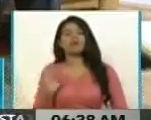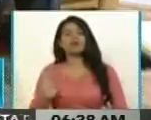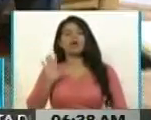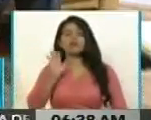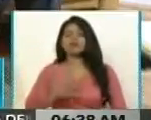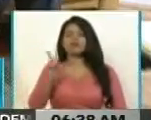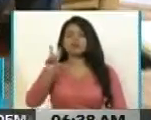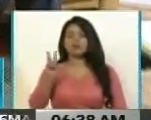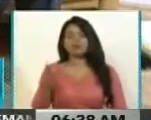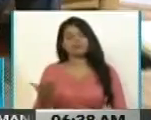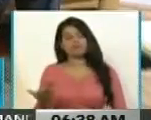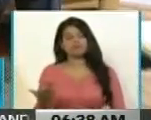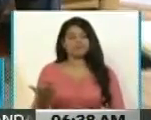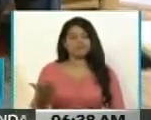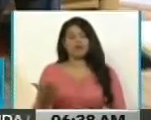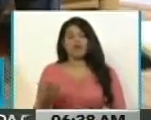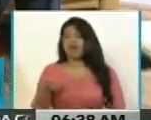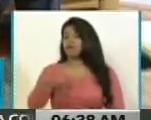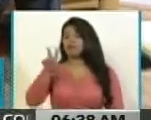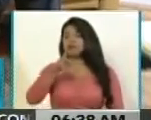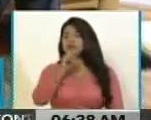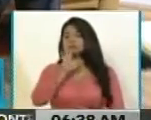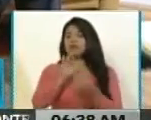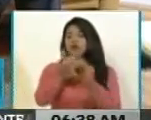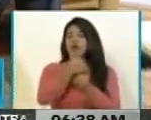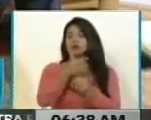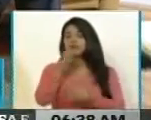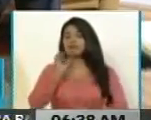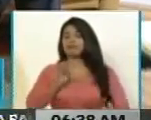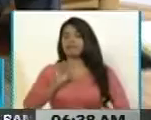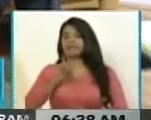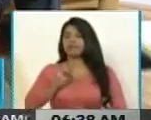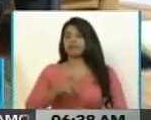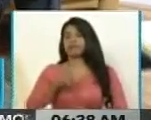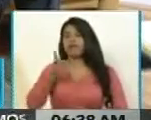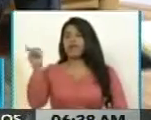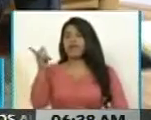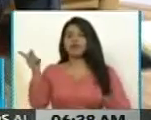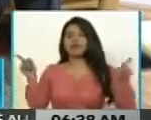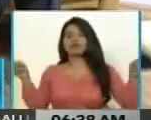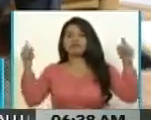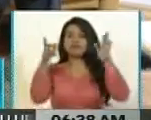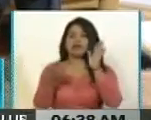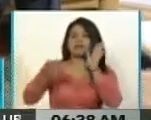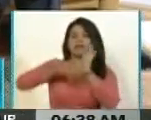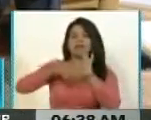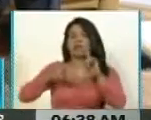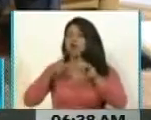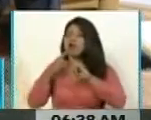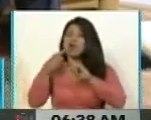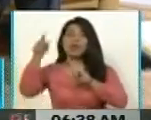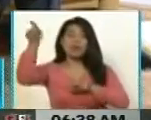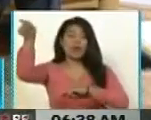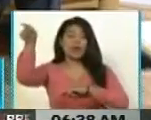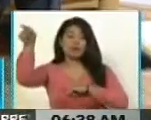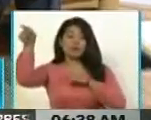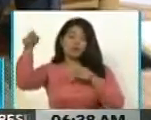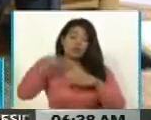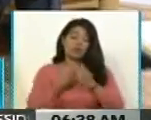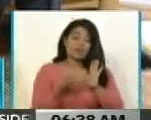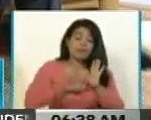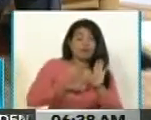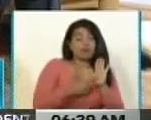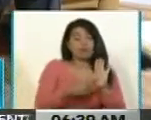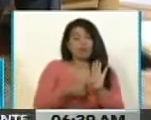aquí, porque aquí los de aquí no lo dicen es los de allá, entonces los de aquí repiten lo que dicen allá, y no es que lo dijo este, en